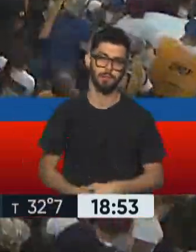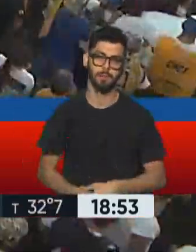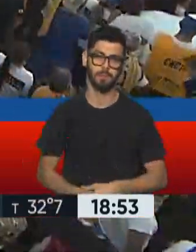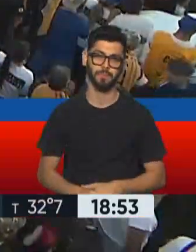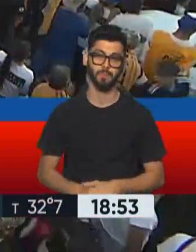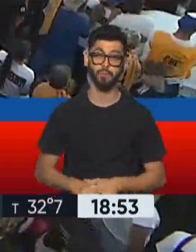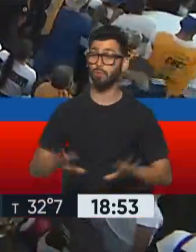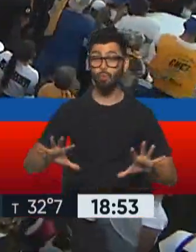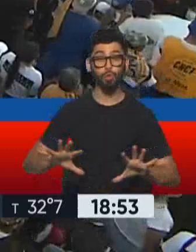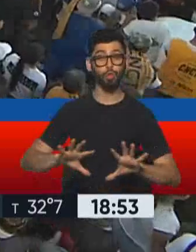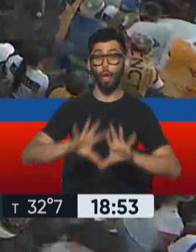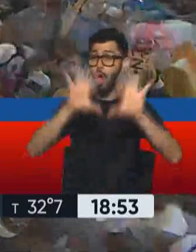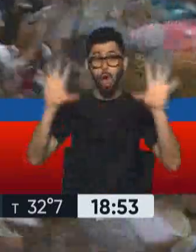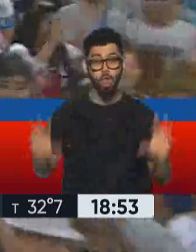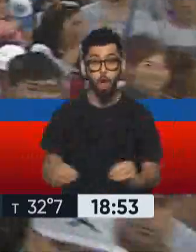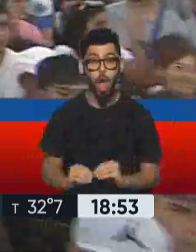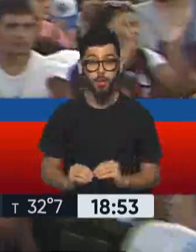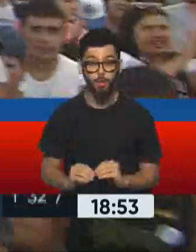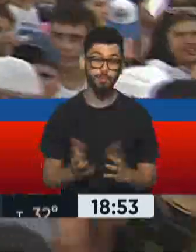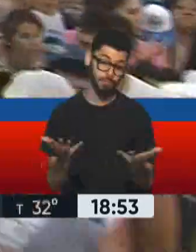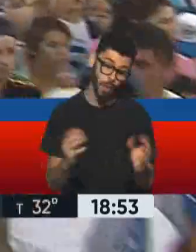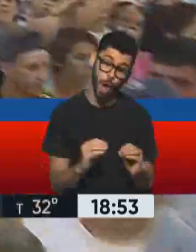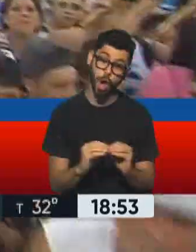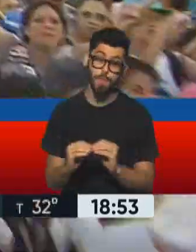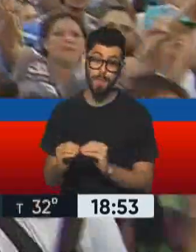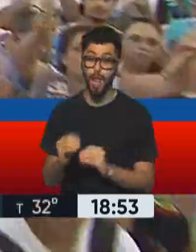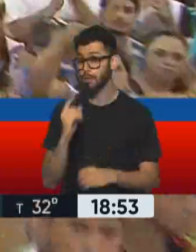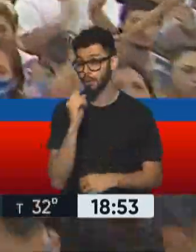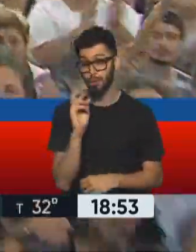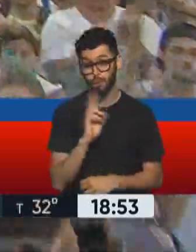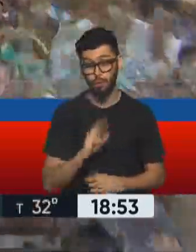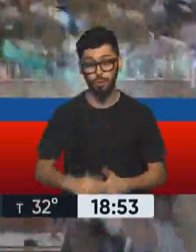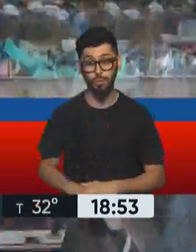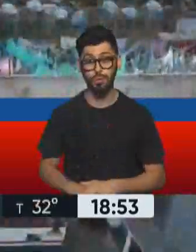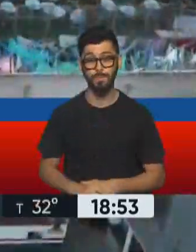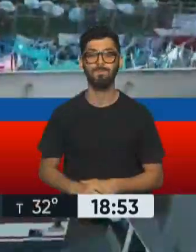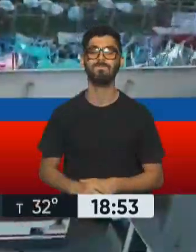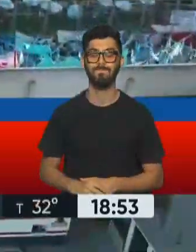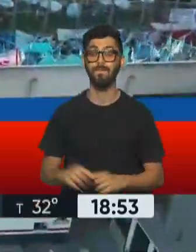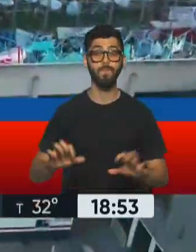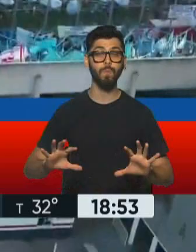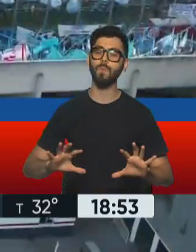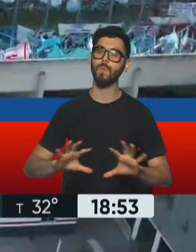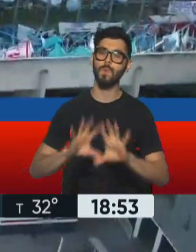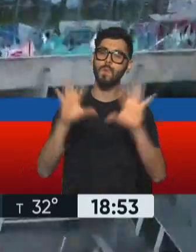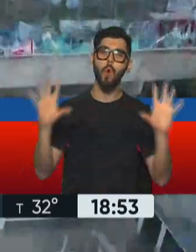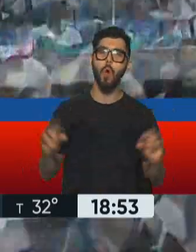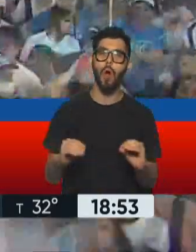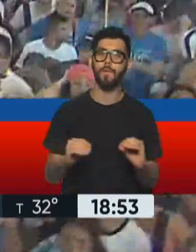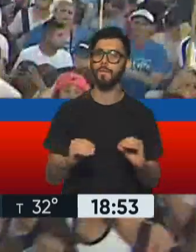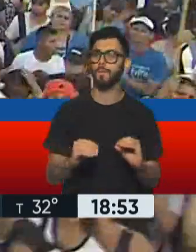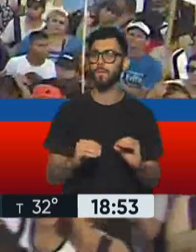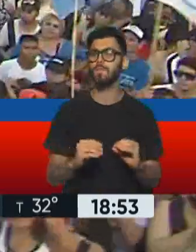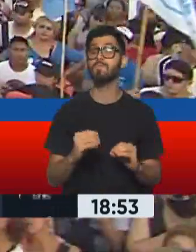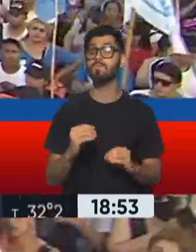Todo esto, compañeras y compañeras, tiene que ver con un